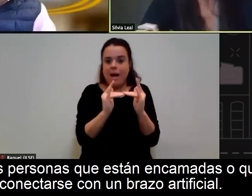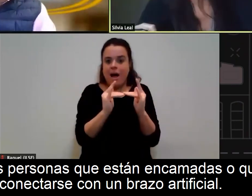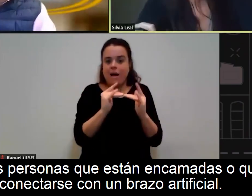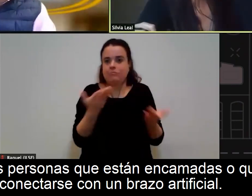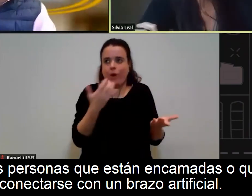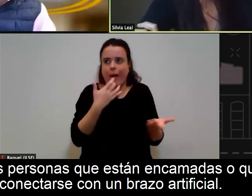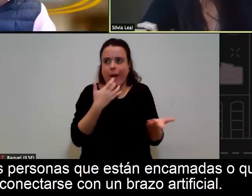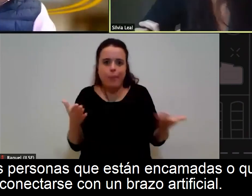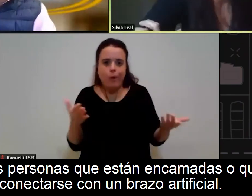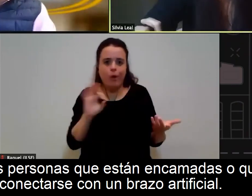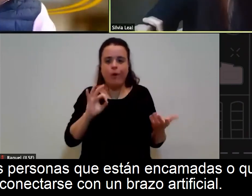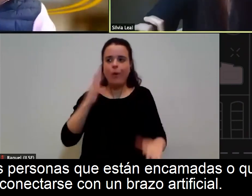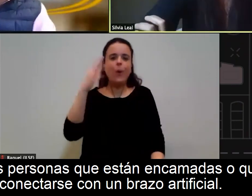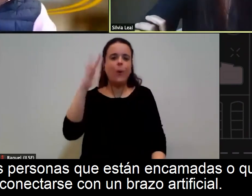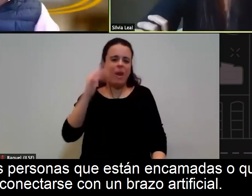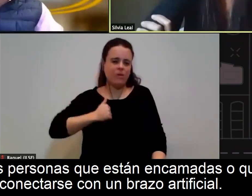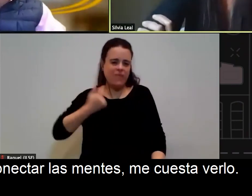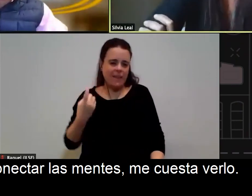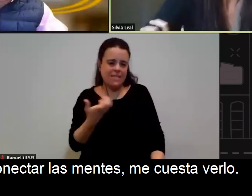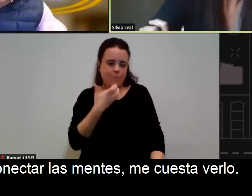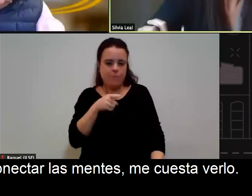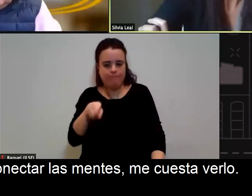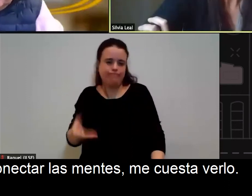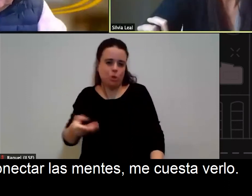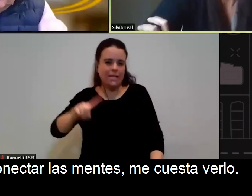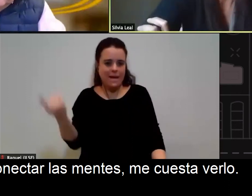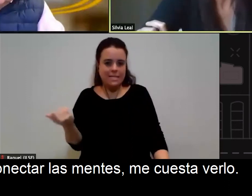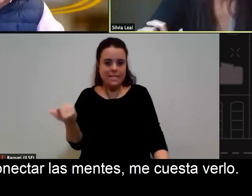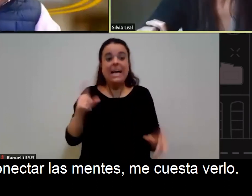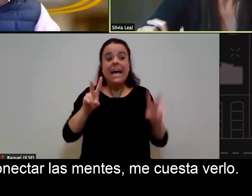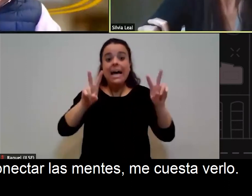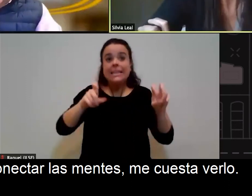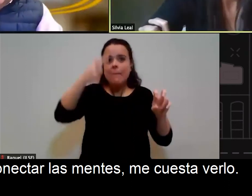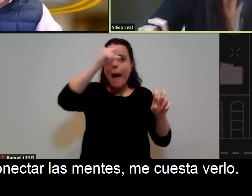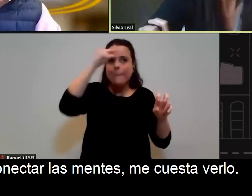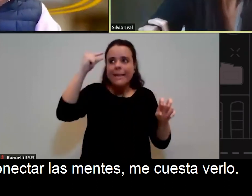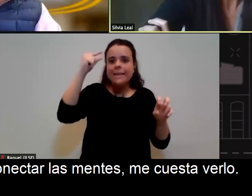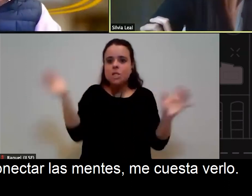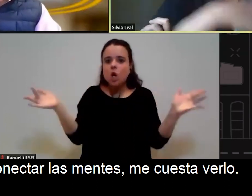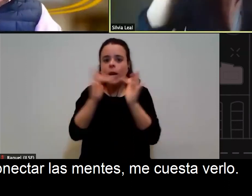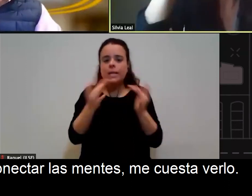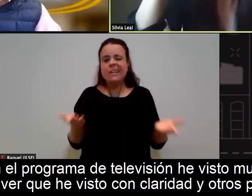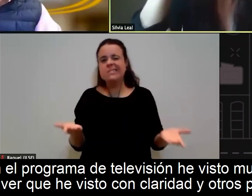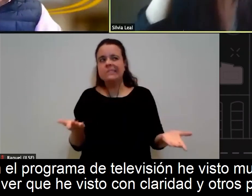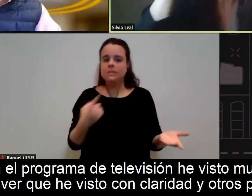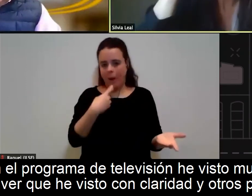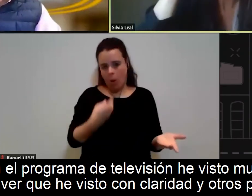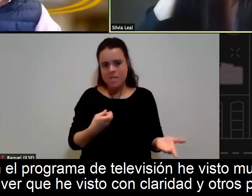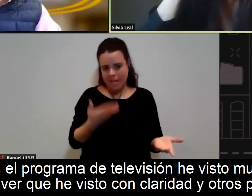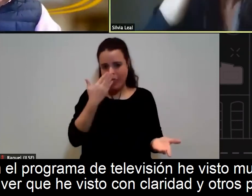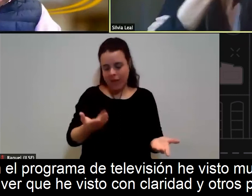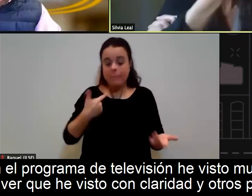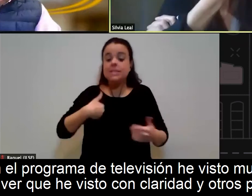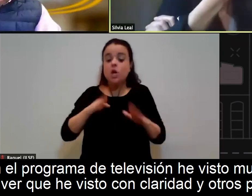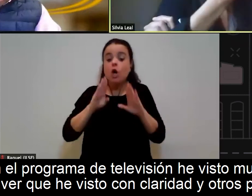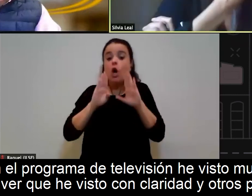con un brazo artificial. Conectar las mentes me cuesta verlo, ¿eh? Y te confieso que en el programa de